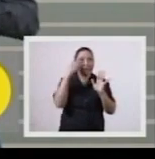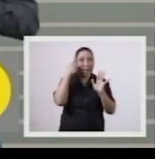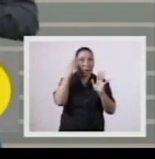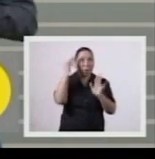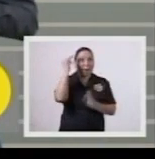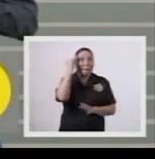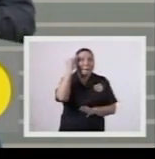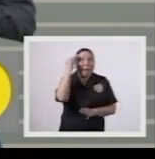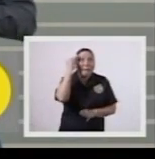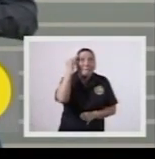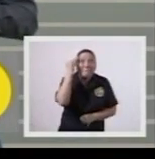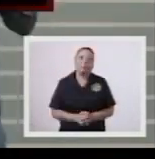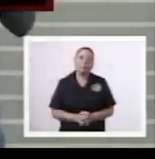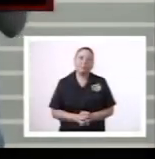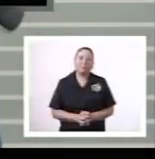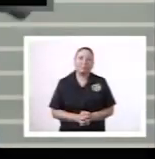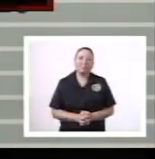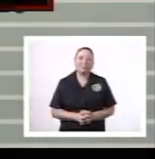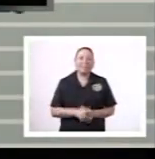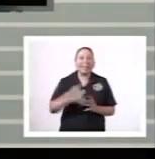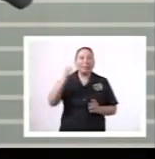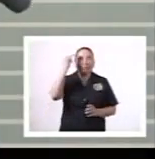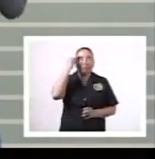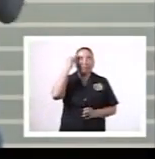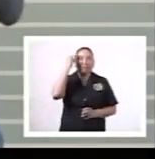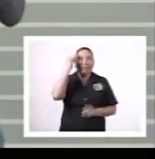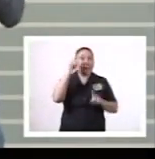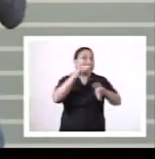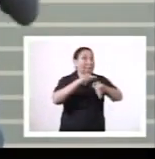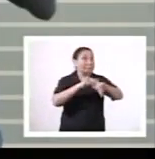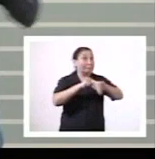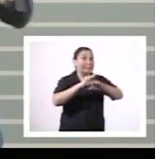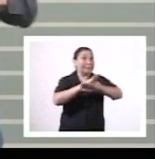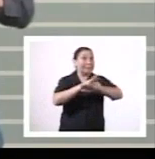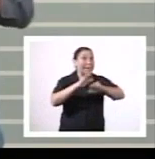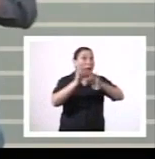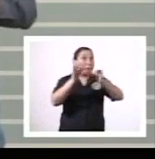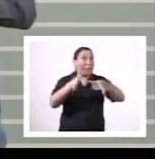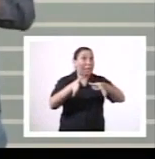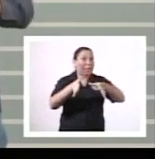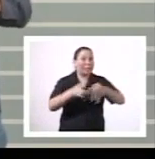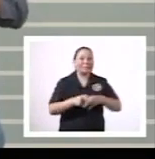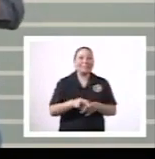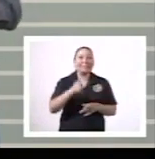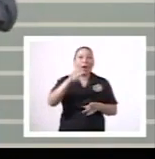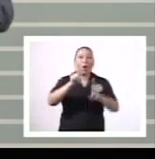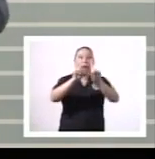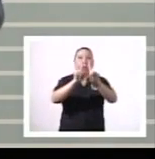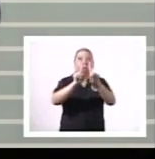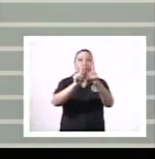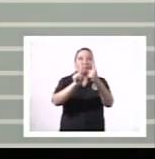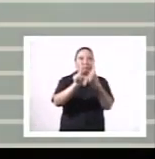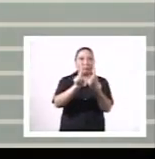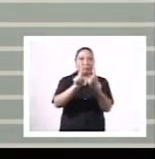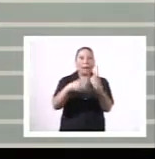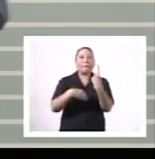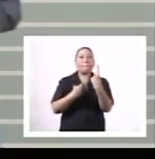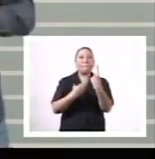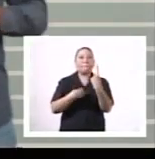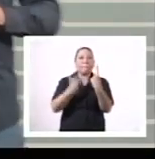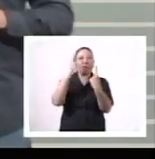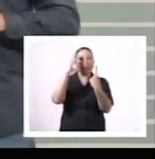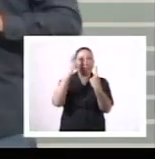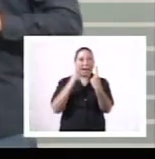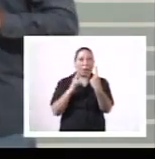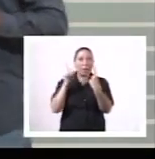naranja, verde, morado, azul, amarillo. Tiempo, tiempo, tiempo, tiempo. Ahora sí, maestra Laura, se puede dar la vuelta y yo le voy a ir